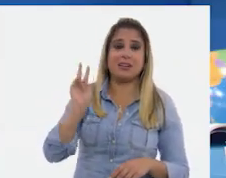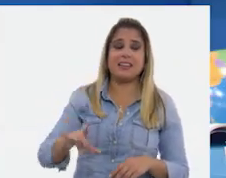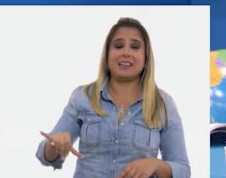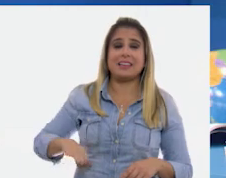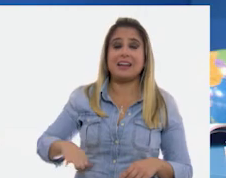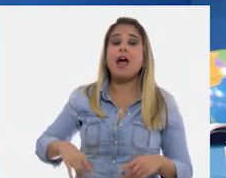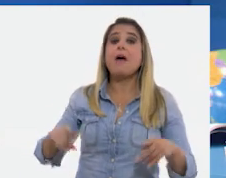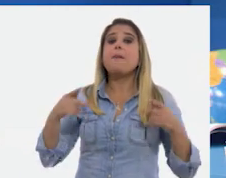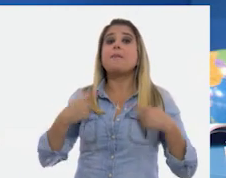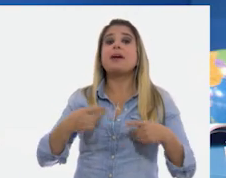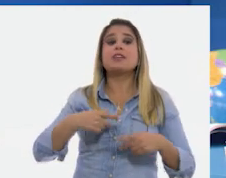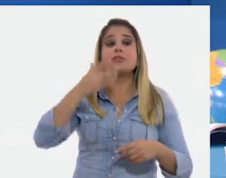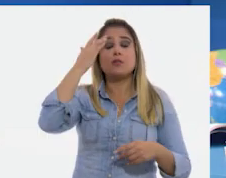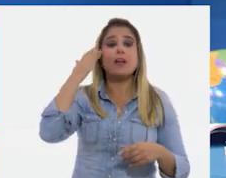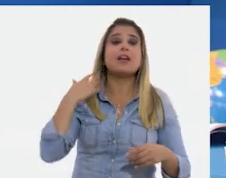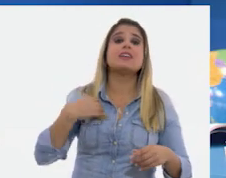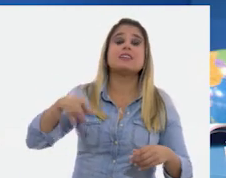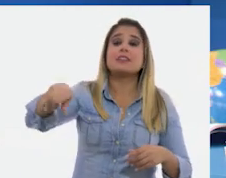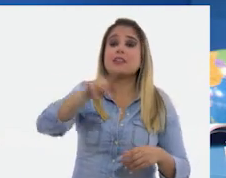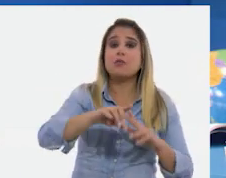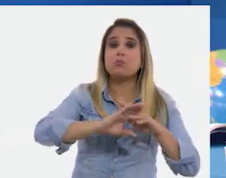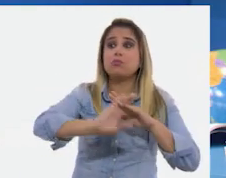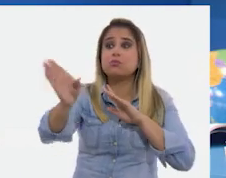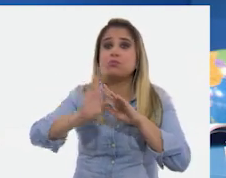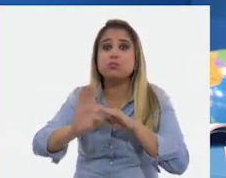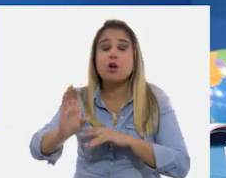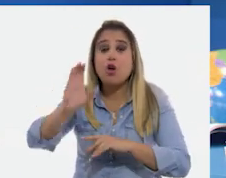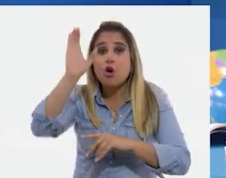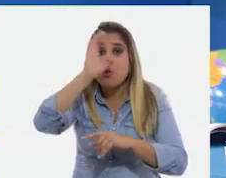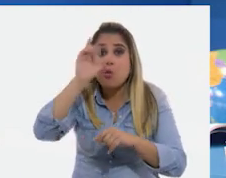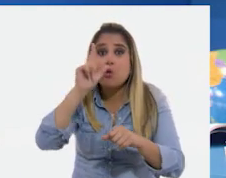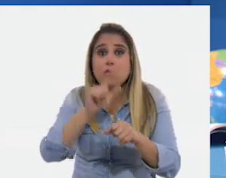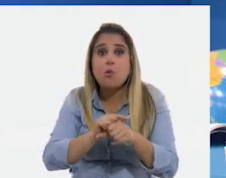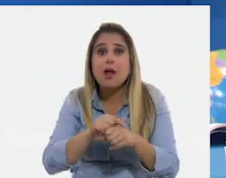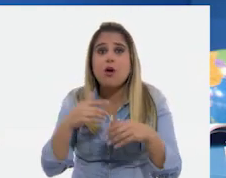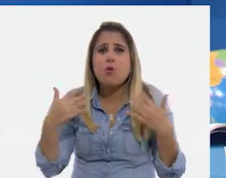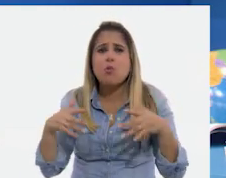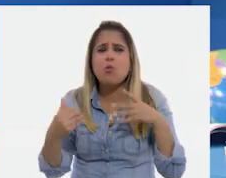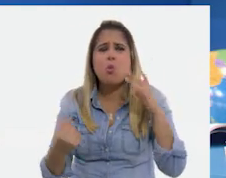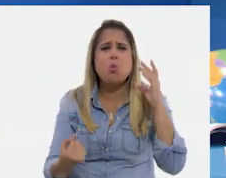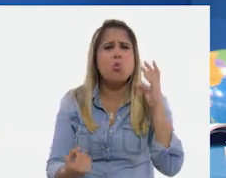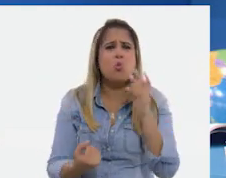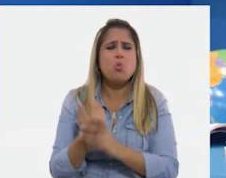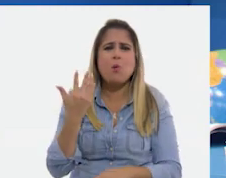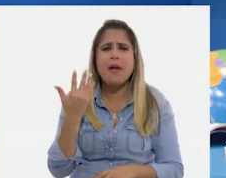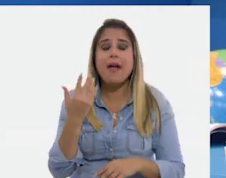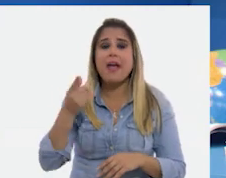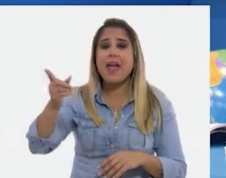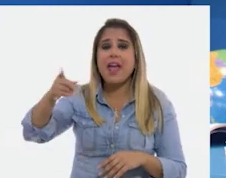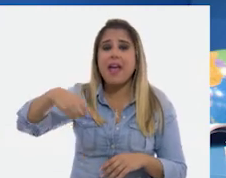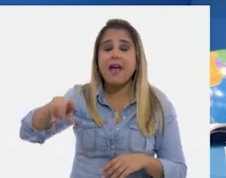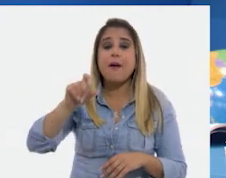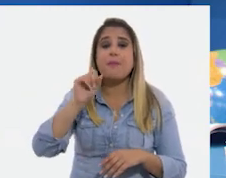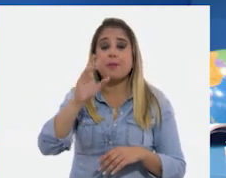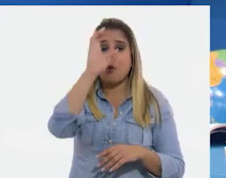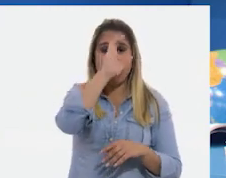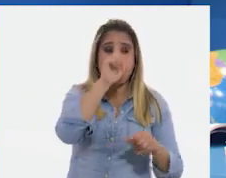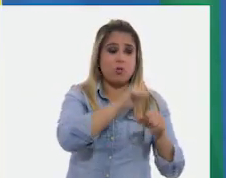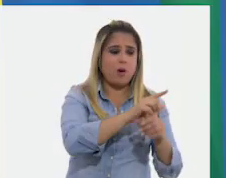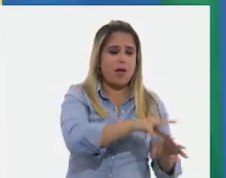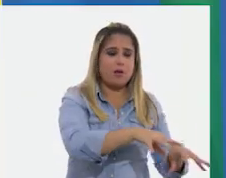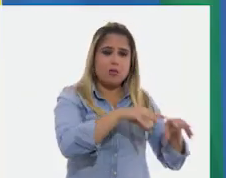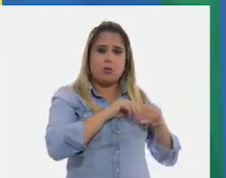cuando las personas migran, se encuentran con una cultura totalmente nueva, pero también llevan su cultura con